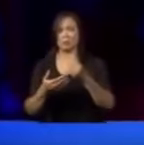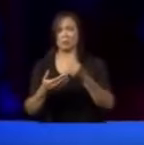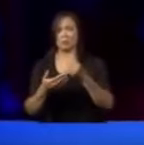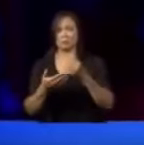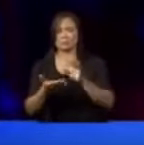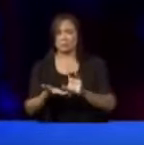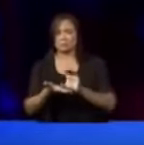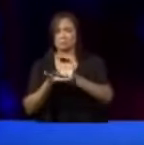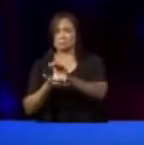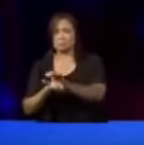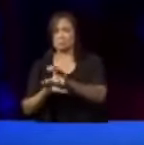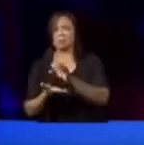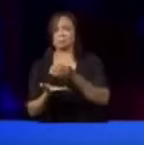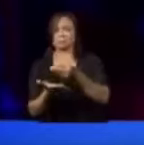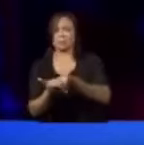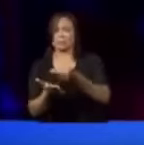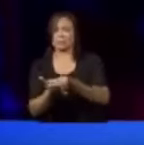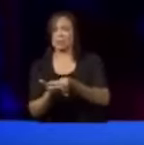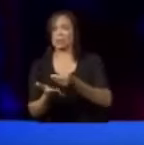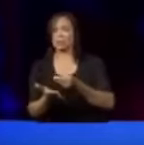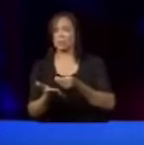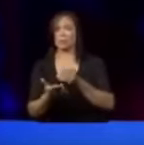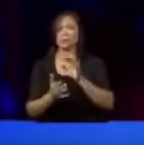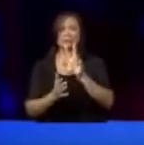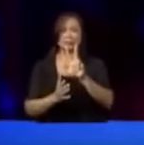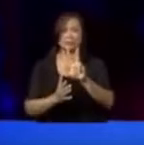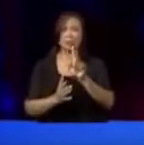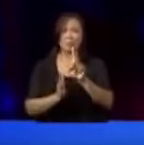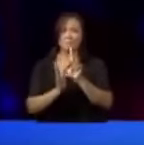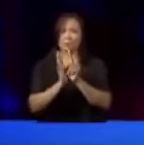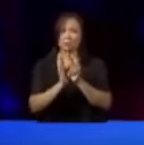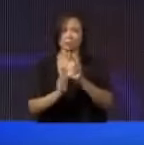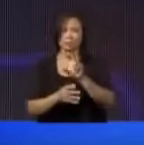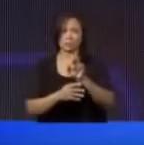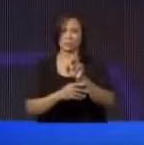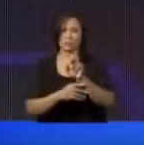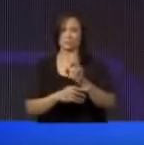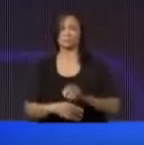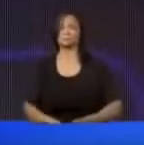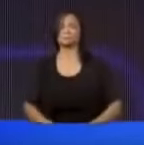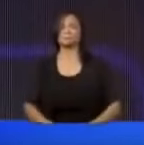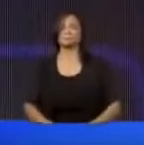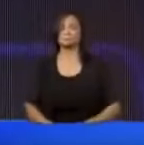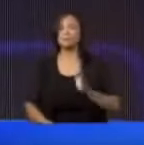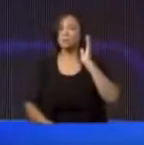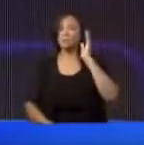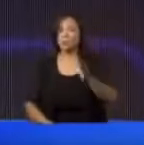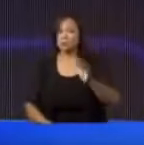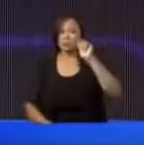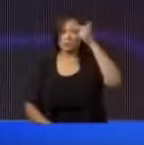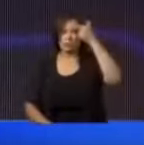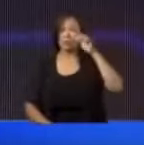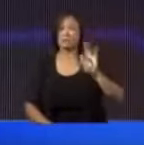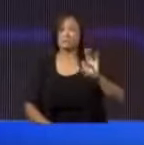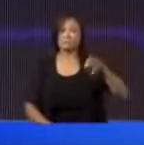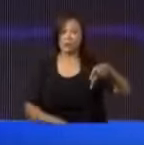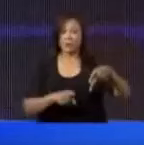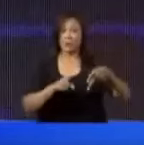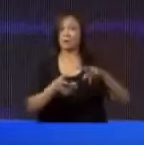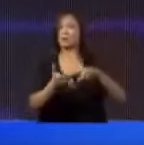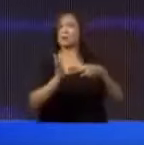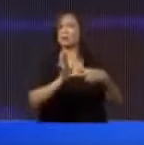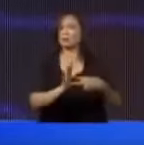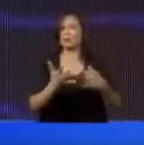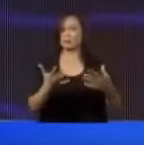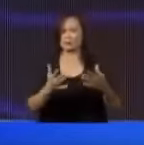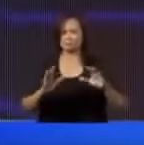de asignación de recursos? Tiene un minuto 30 para responder. Bien, en un próximo gobierno de la Fuerza del Pueblo, de lo que se